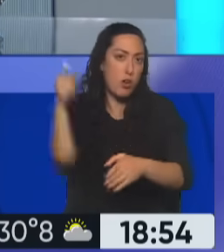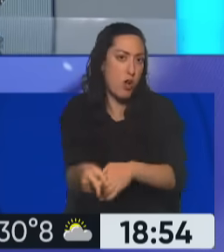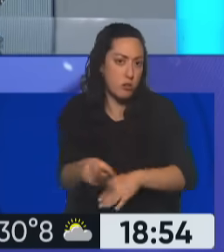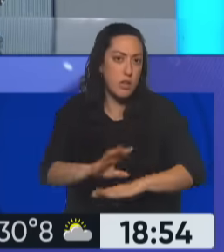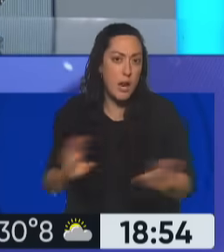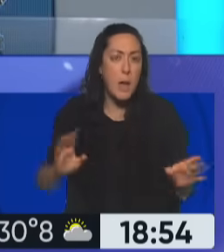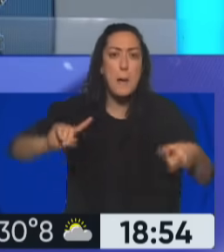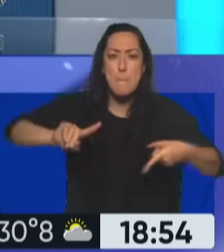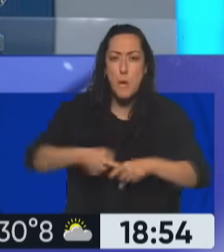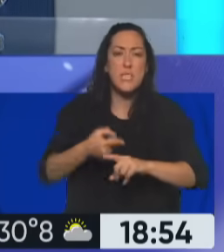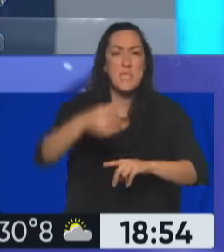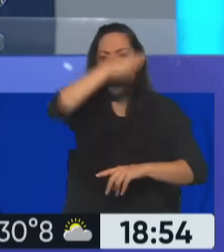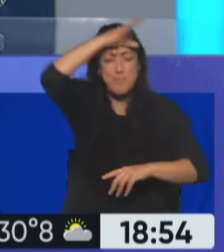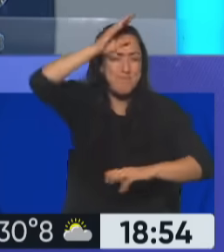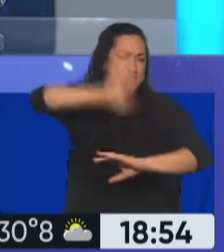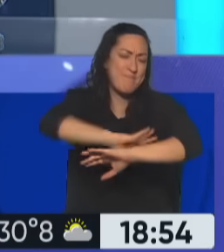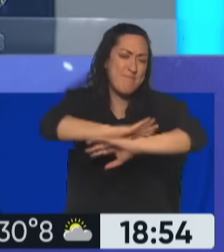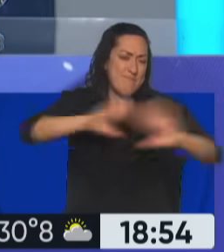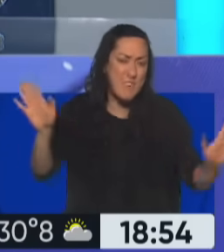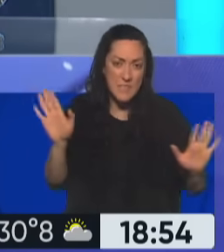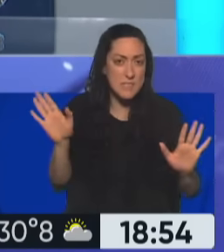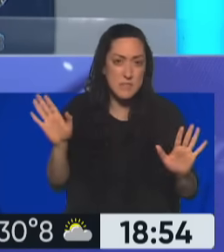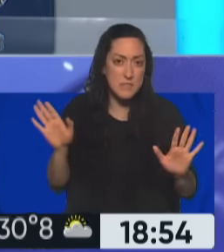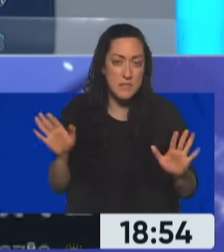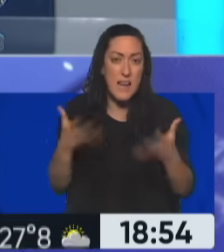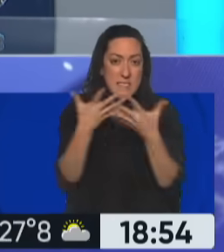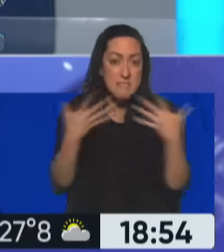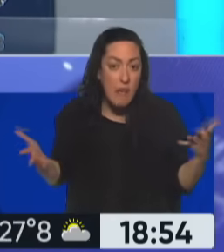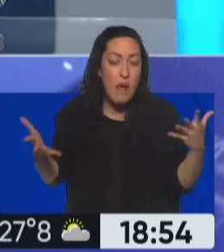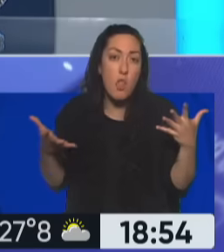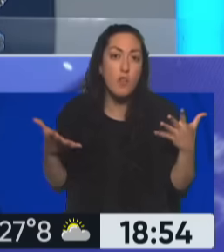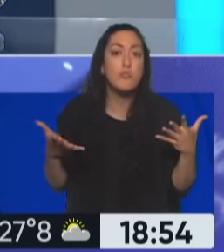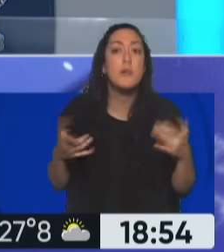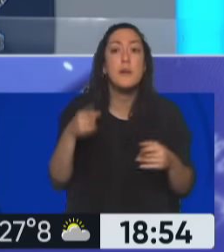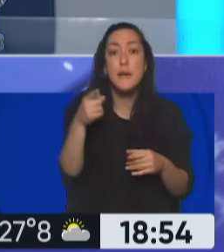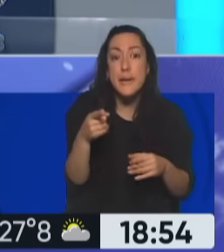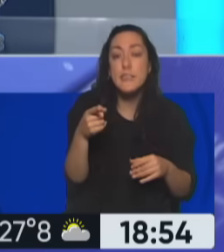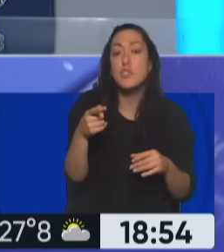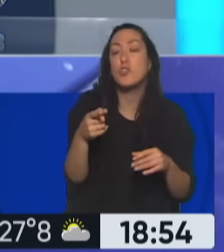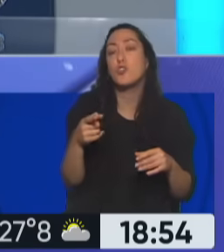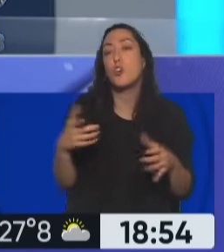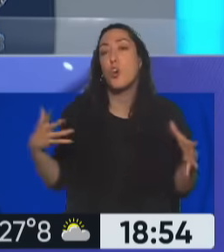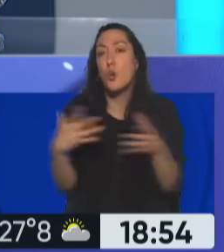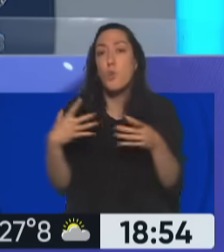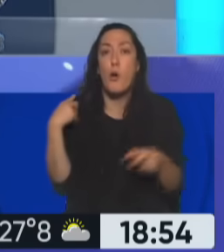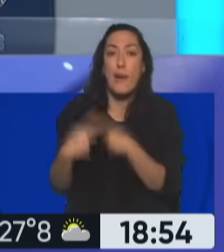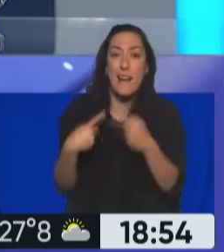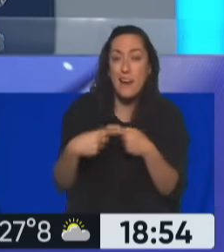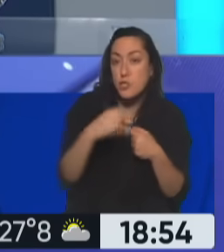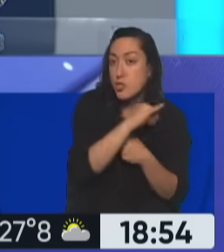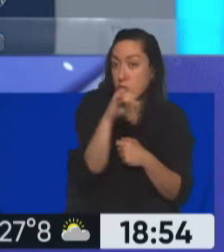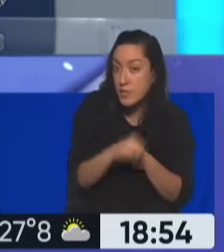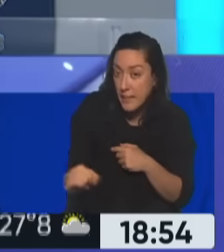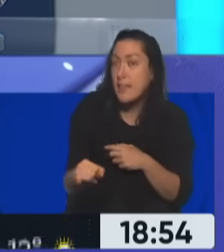la política. Eso es un poco, de hecho, si se ven las pancartas, justamente se ve esto que se destaca de la Generación Z con este tipo